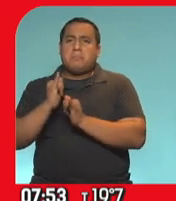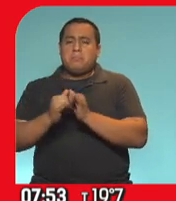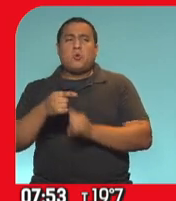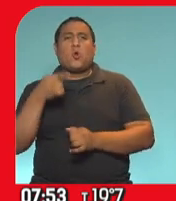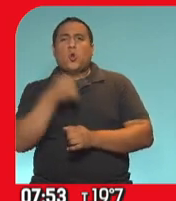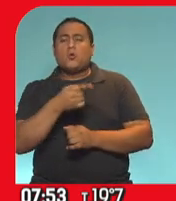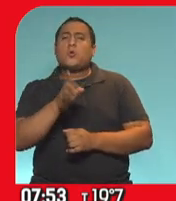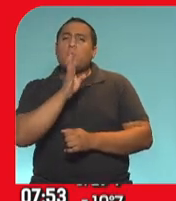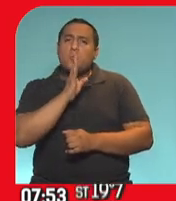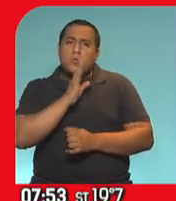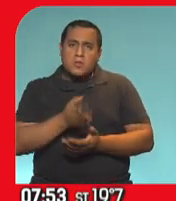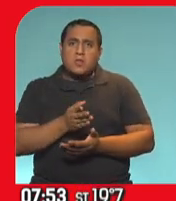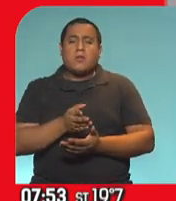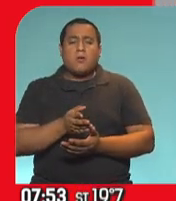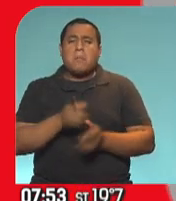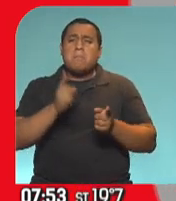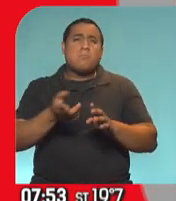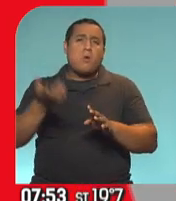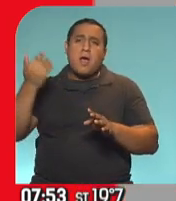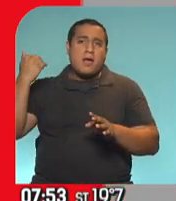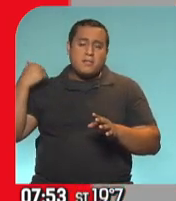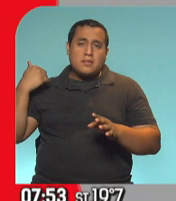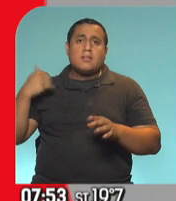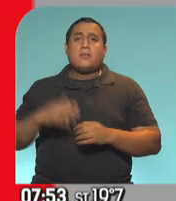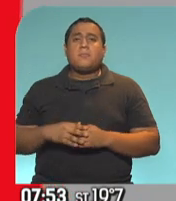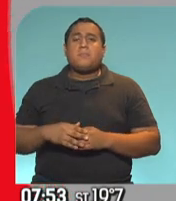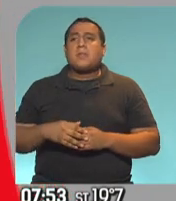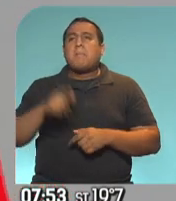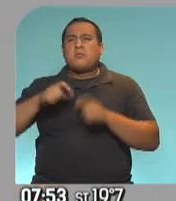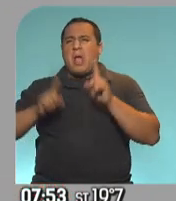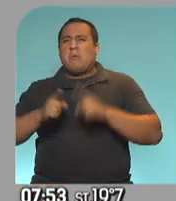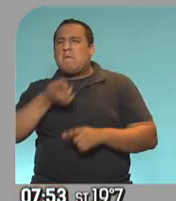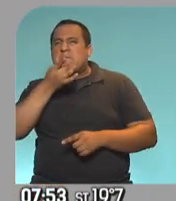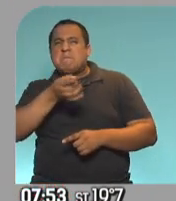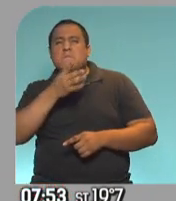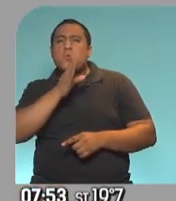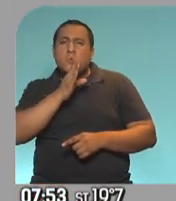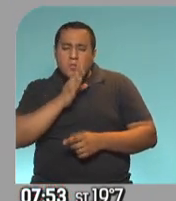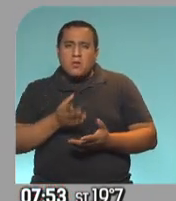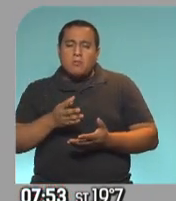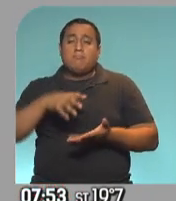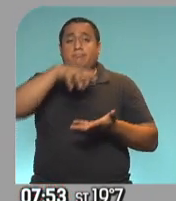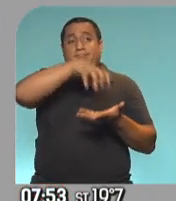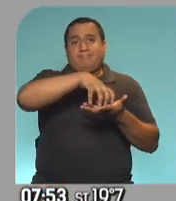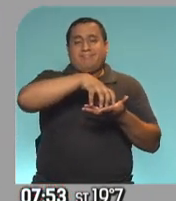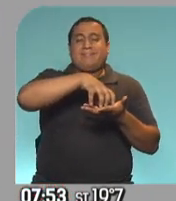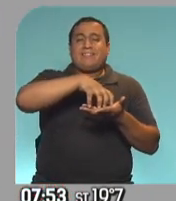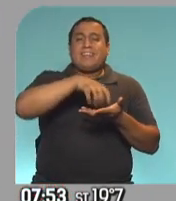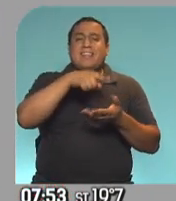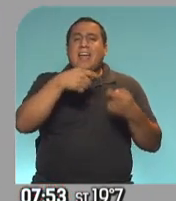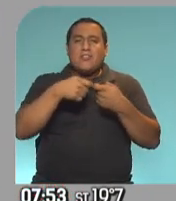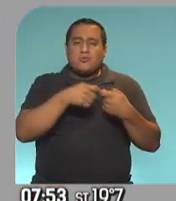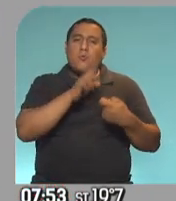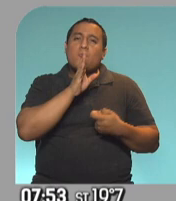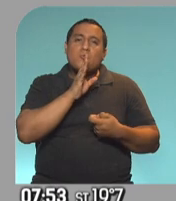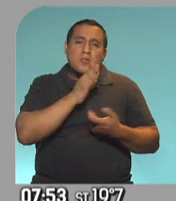comunidad judía vieja tipología de la judeofobia señalaron desde la delegación de asociaciones israelitas